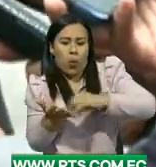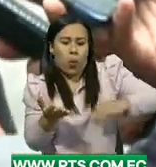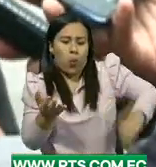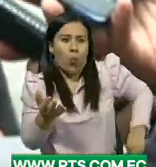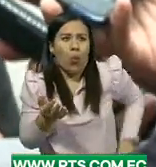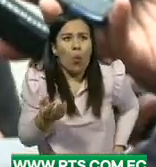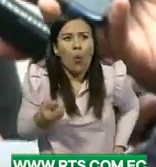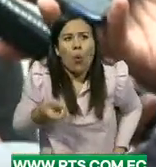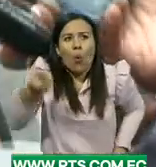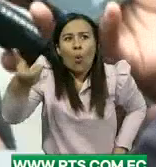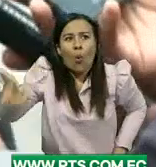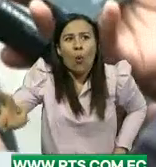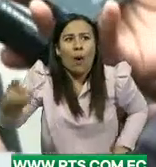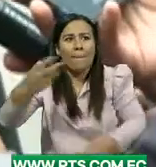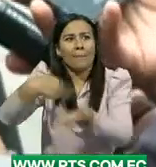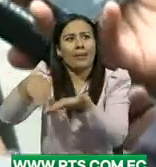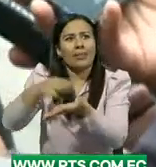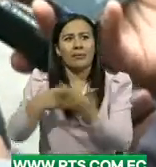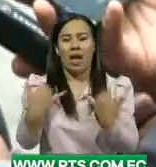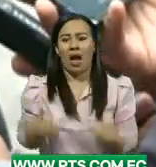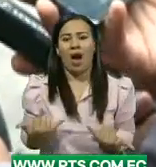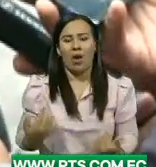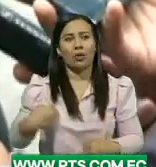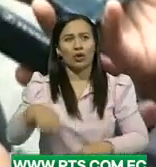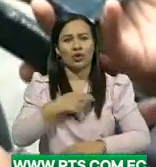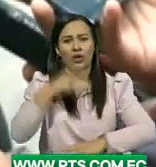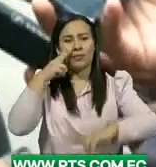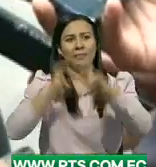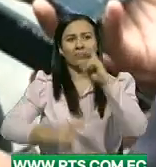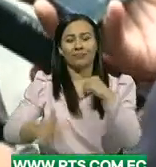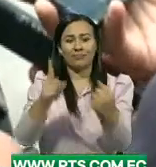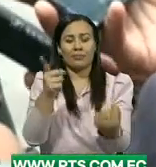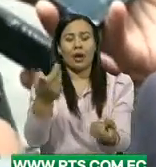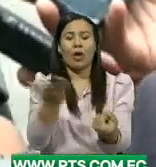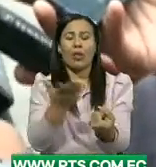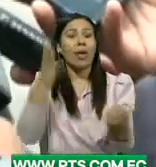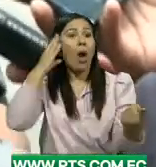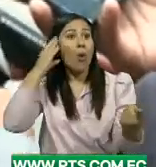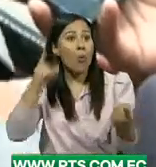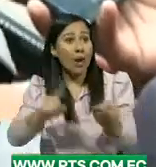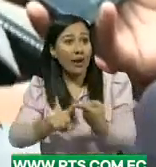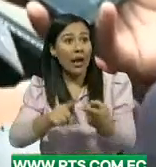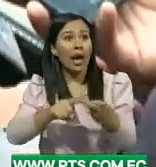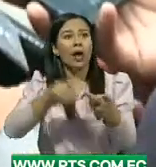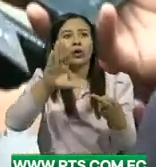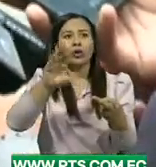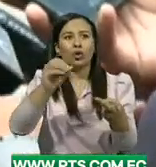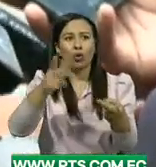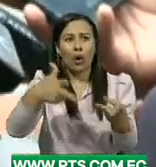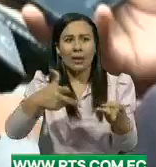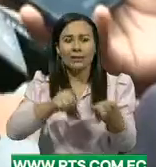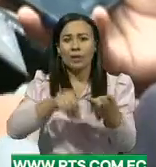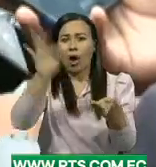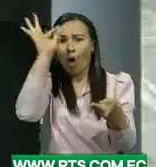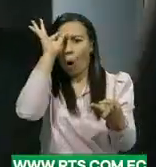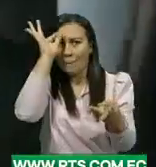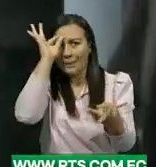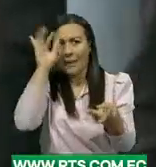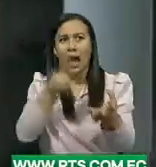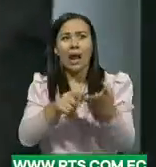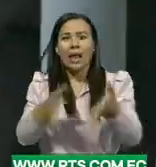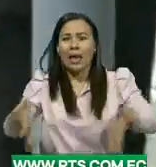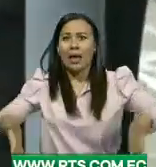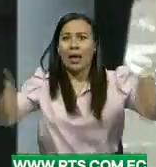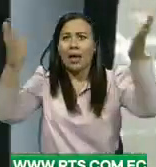para las denuncias de los cuatro casos. Sería Poliducto Pascuales Cuenca, Toachi Pilatón, construcción de hospitales públicos y construcción de escuelas del Milenio. En